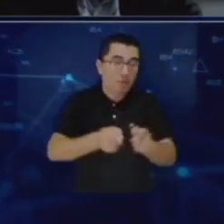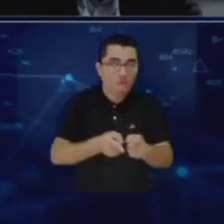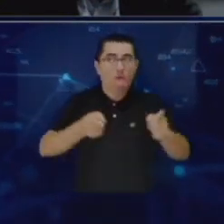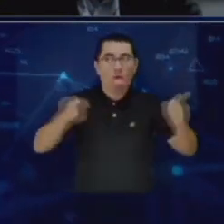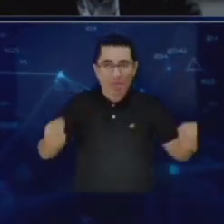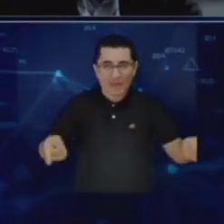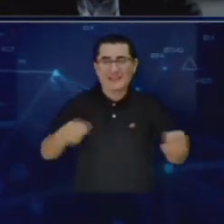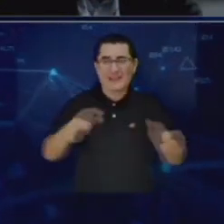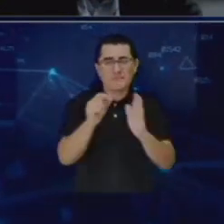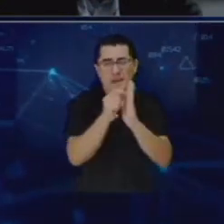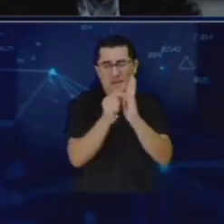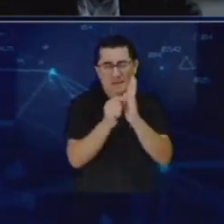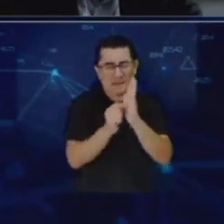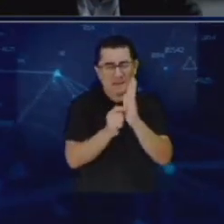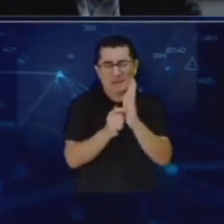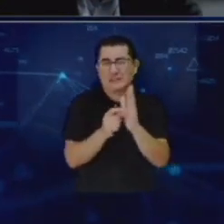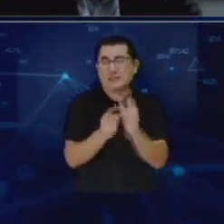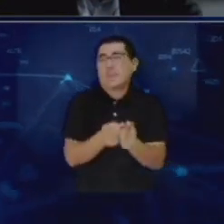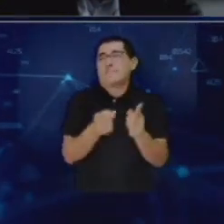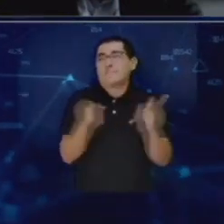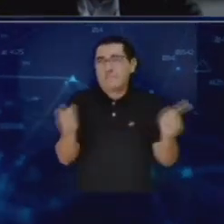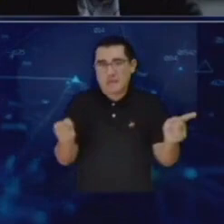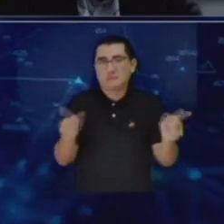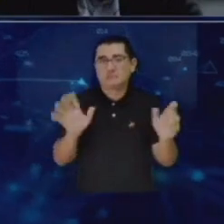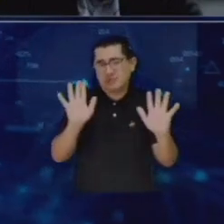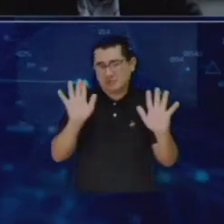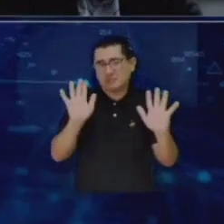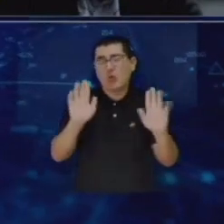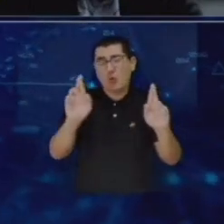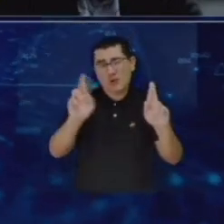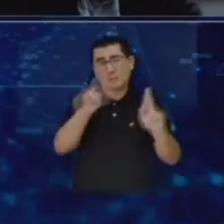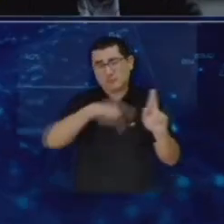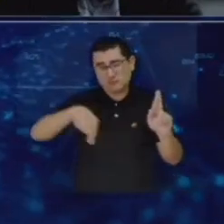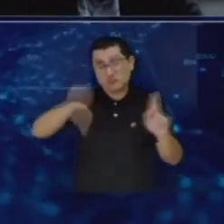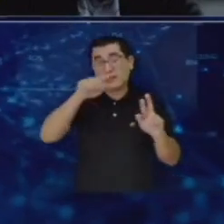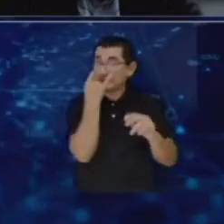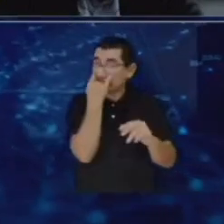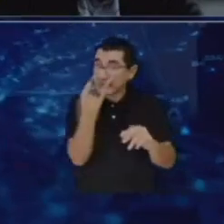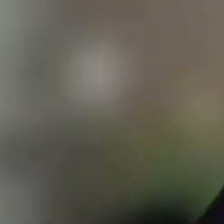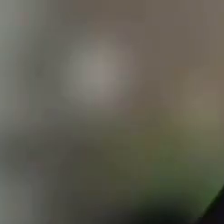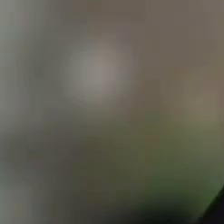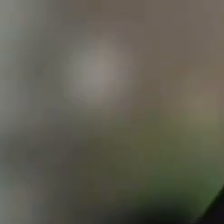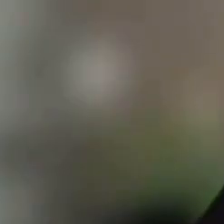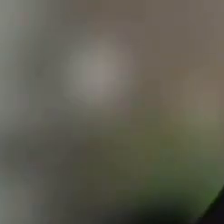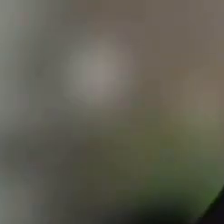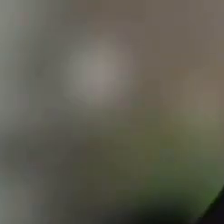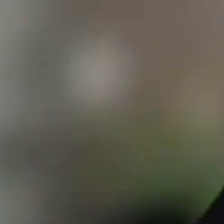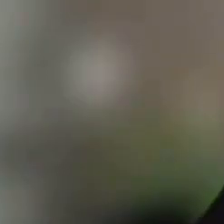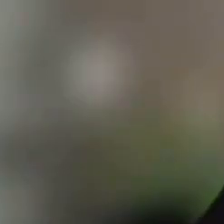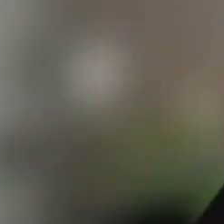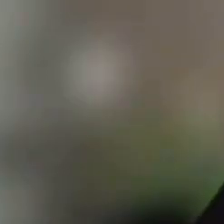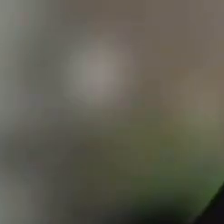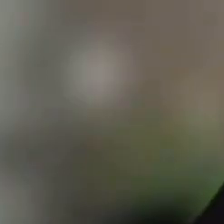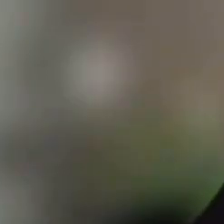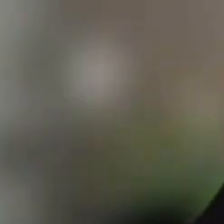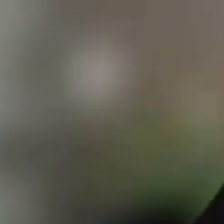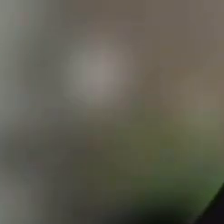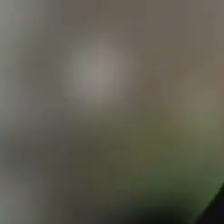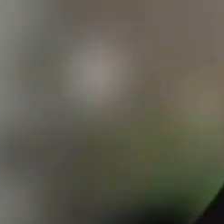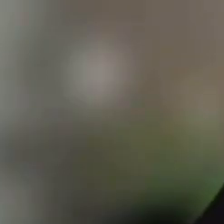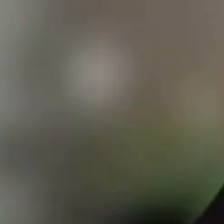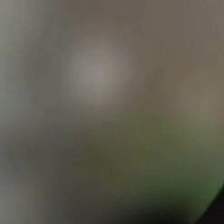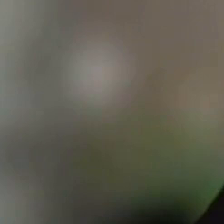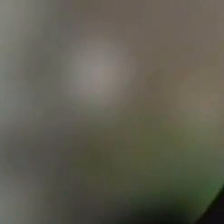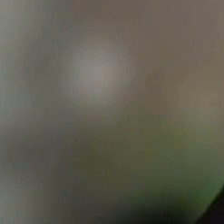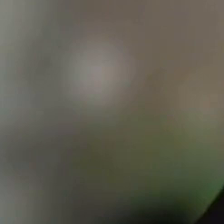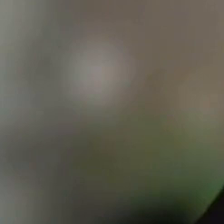detalle de cada uno de estos puntos del orden del día. Espero que haya sido de su interés. En la siguiente reunión del CCP2, se llevará a